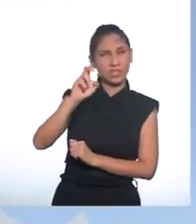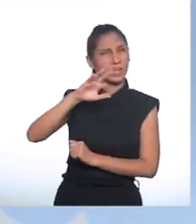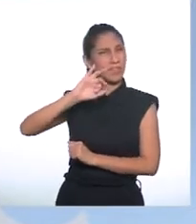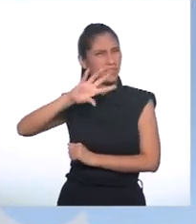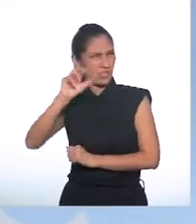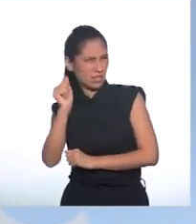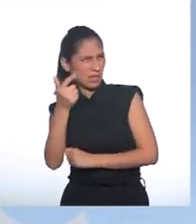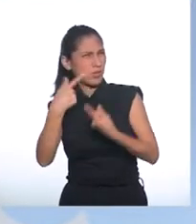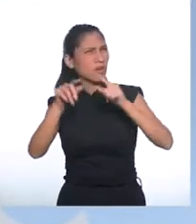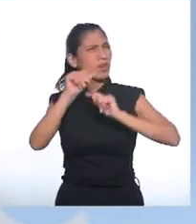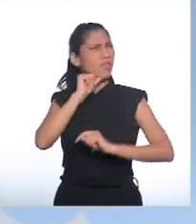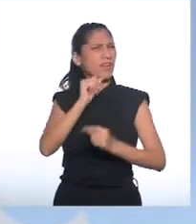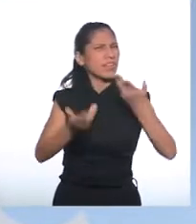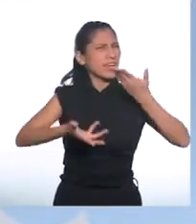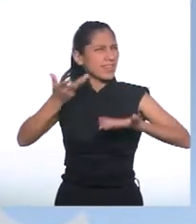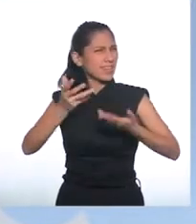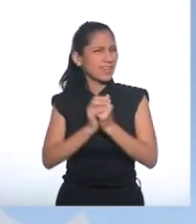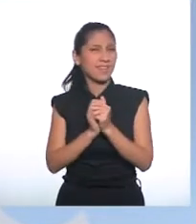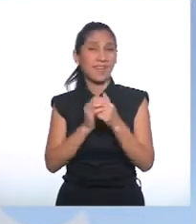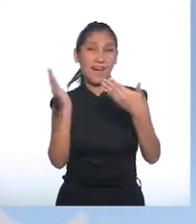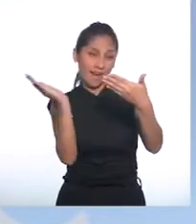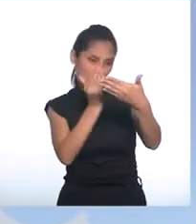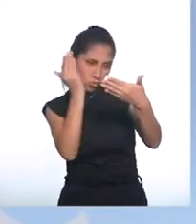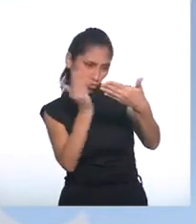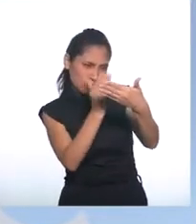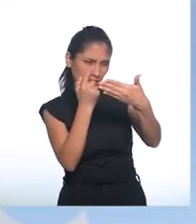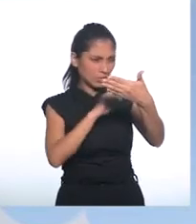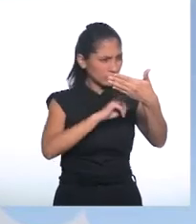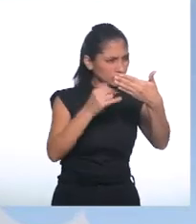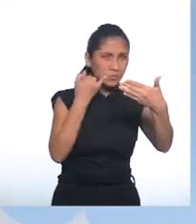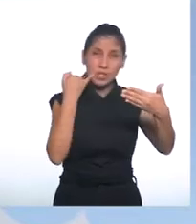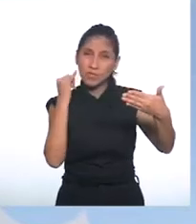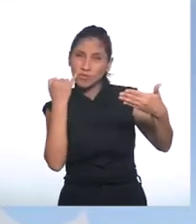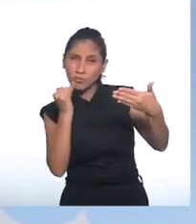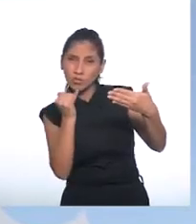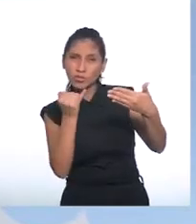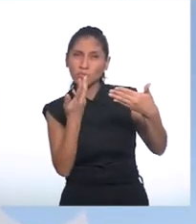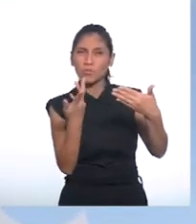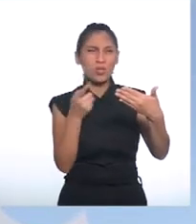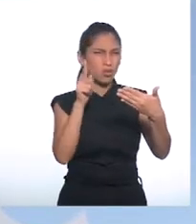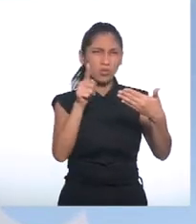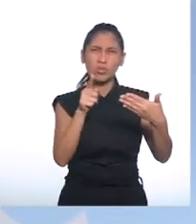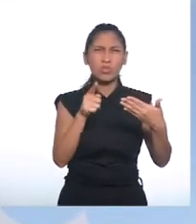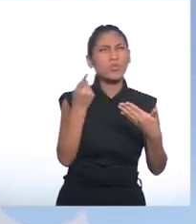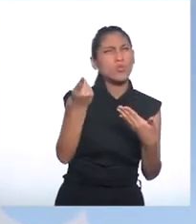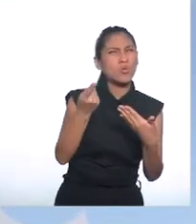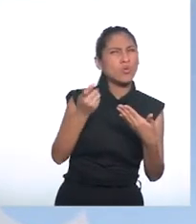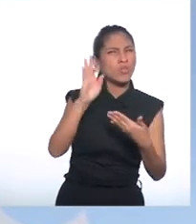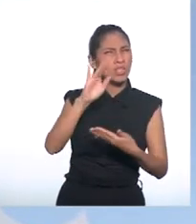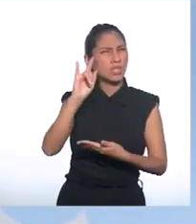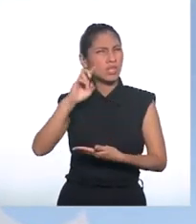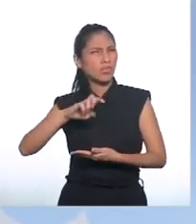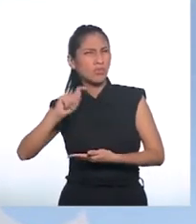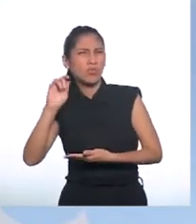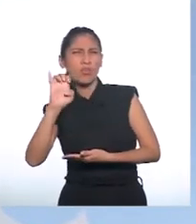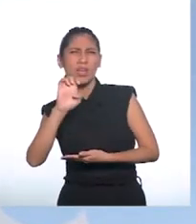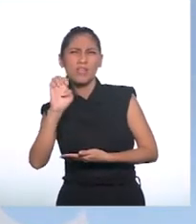falta entonces es conseguir información. ¿De qué fuente quieres conseguir información?